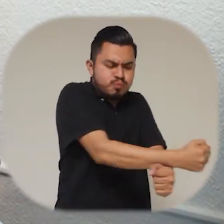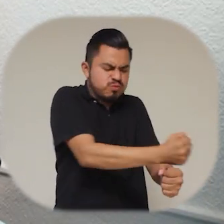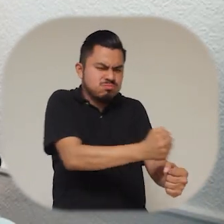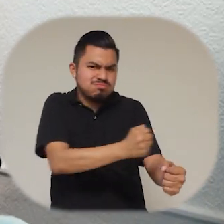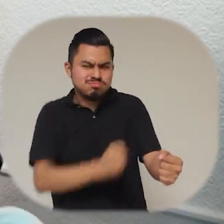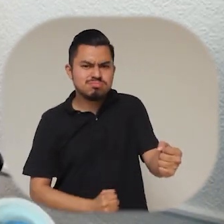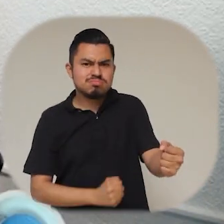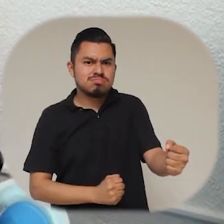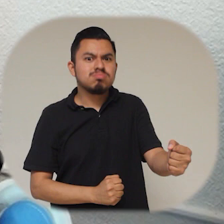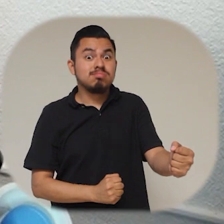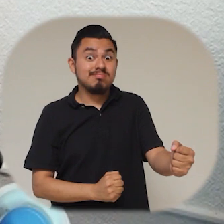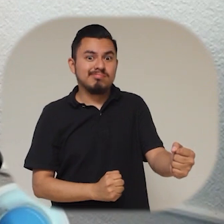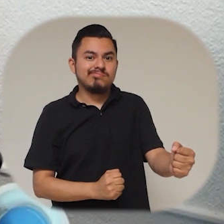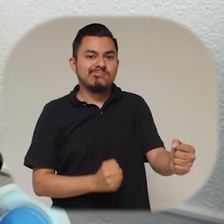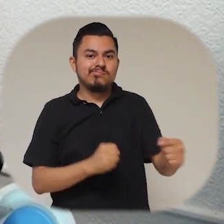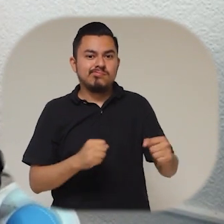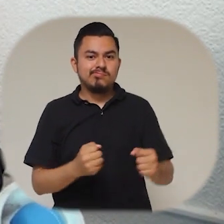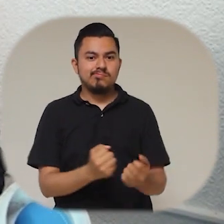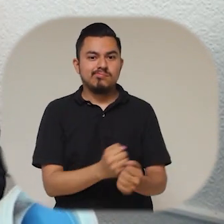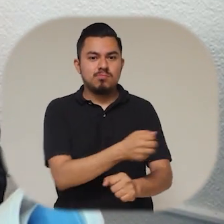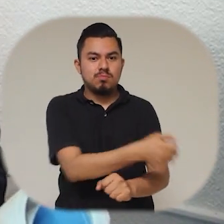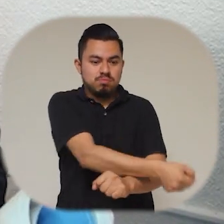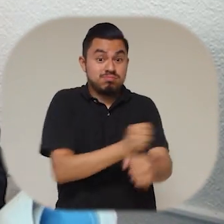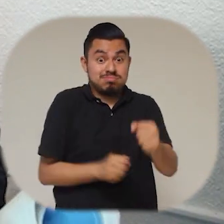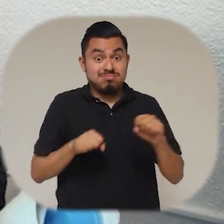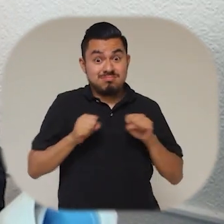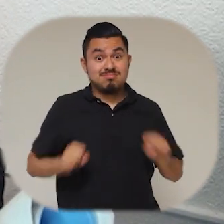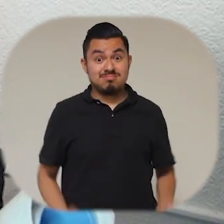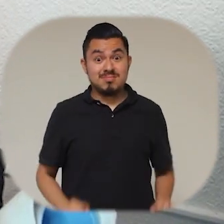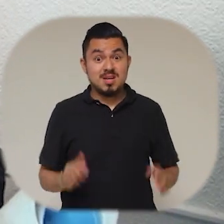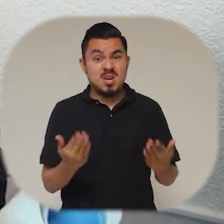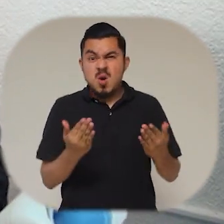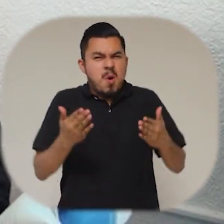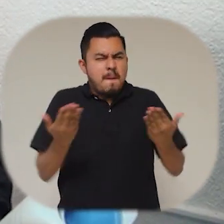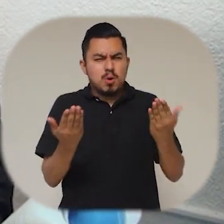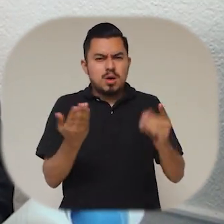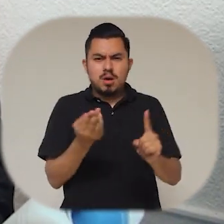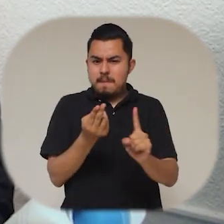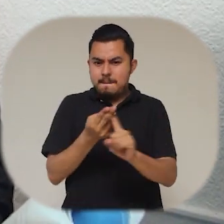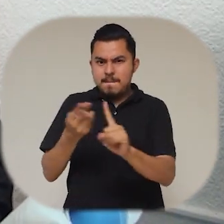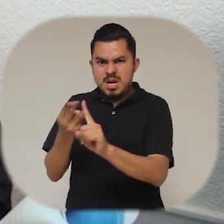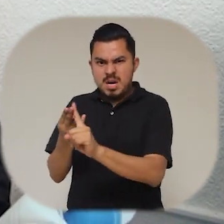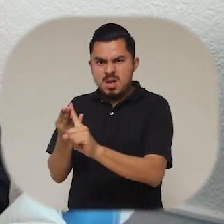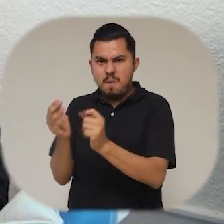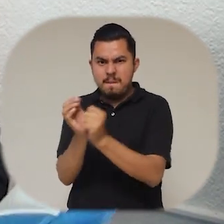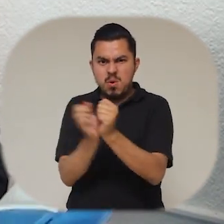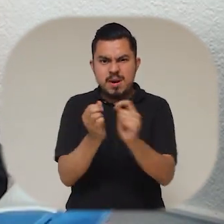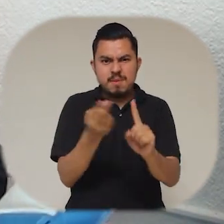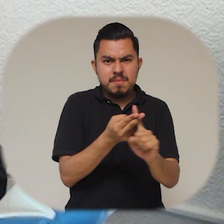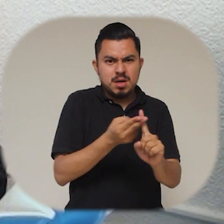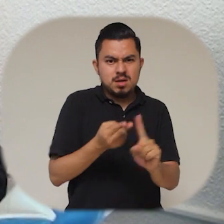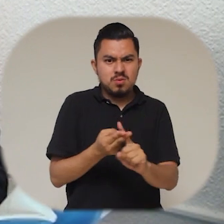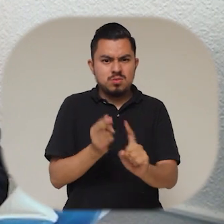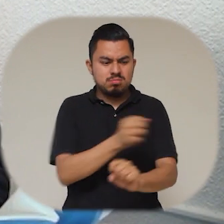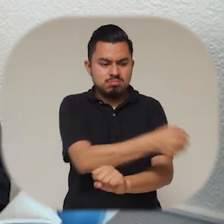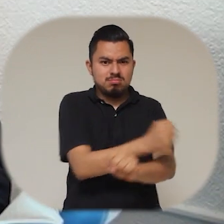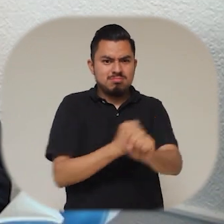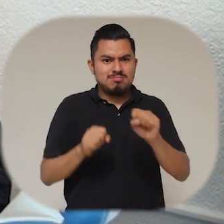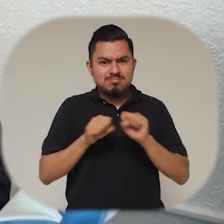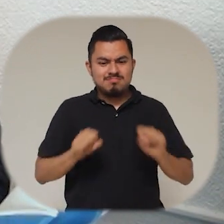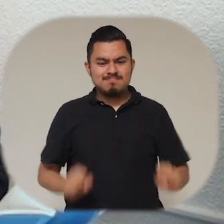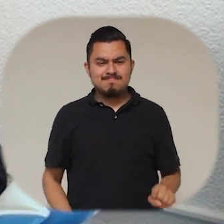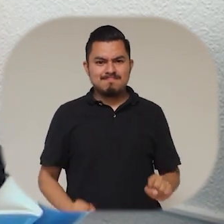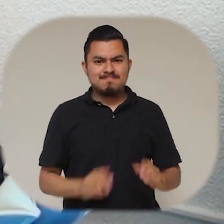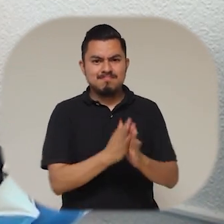más grande era resolver el problema del pecado por el que ocurren todos los problemas del ser humano. Malaquías 2:7 dice: los labios del sacerdote han de guardar